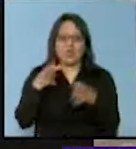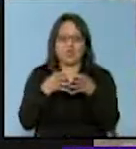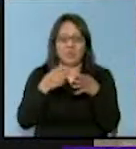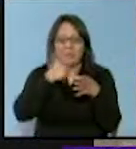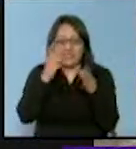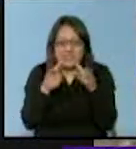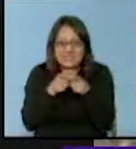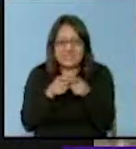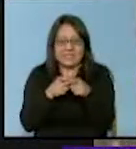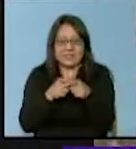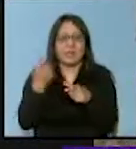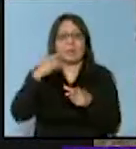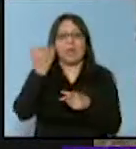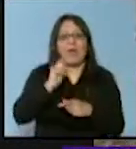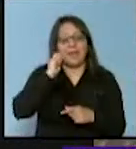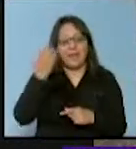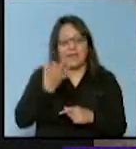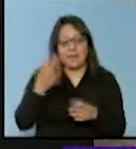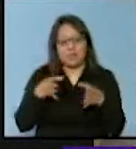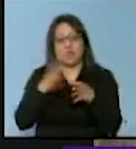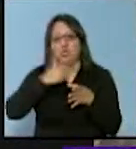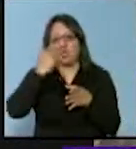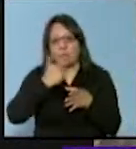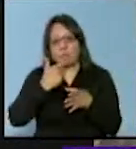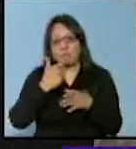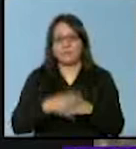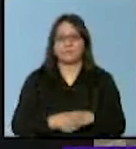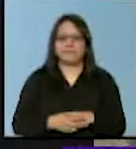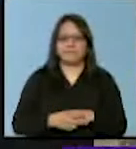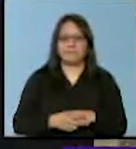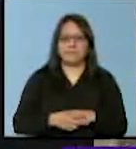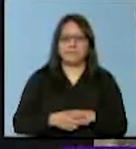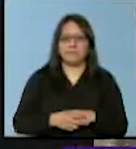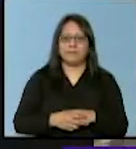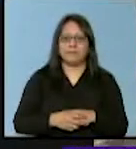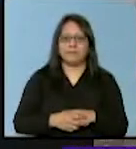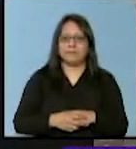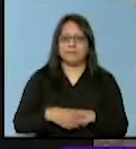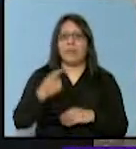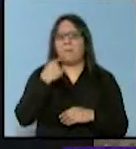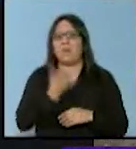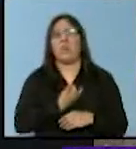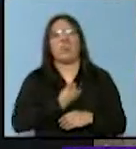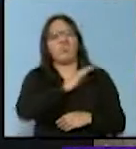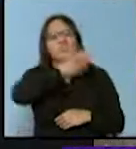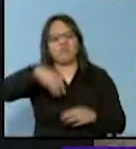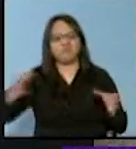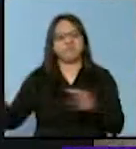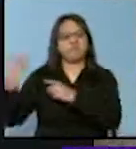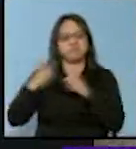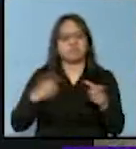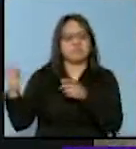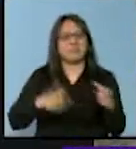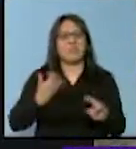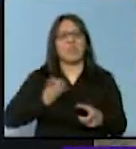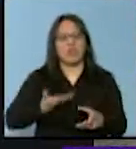hay un lindo tomatito, vienen de... ¿De dónde vienen los tomatitos? Durán. No es Durán. Bien. Bueno, ¿y con los otros